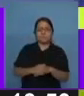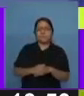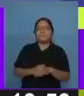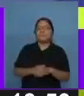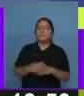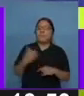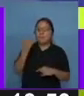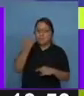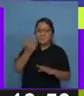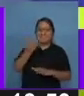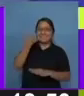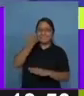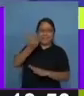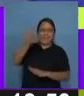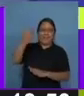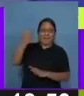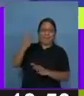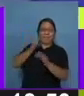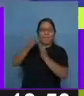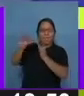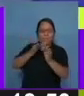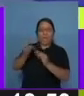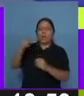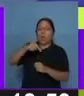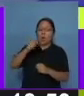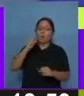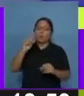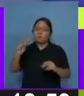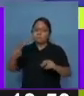ya venimos teniendo. Escuchamos las propuestas,